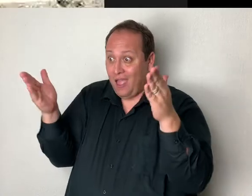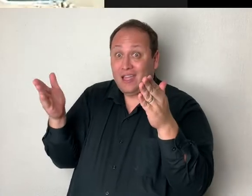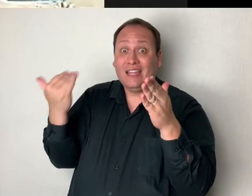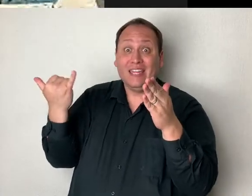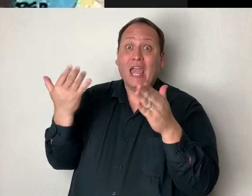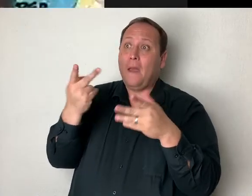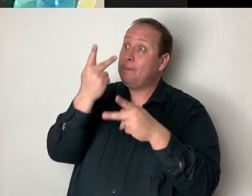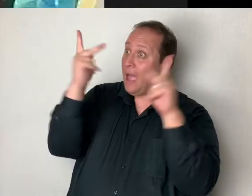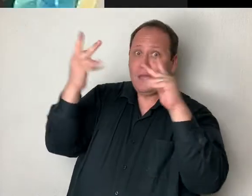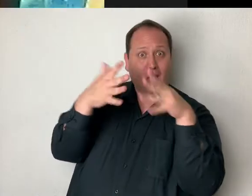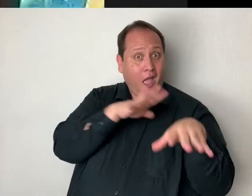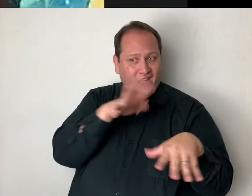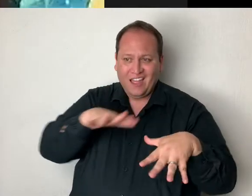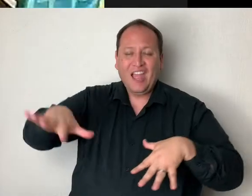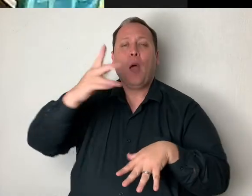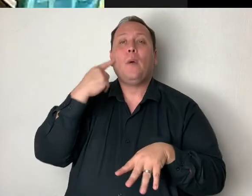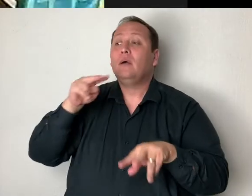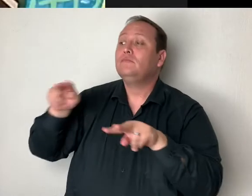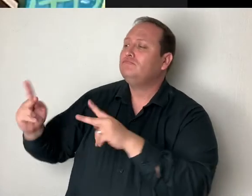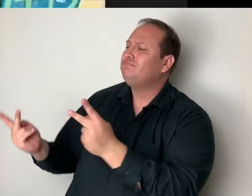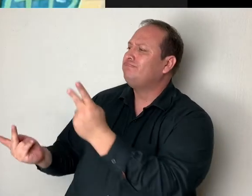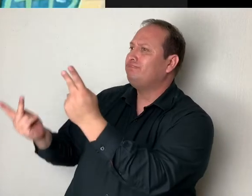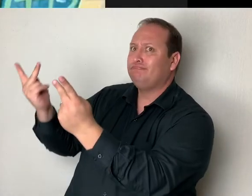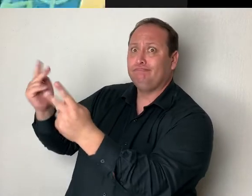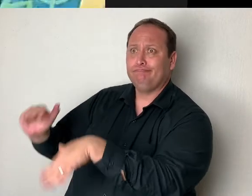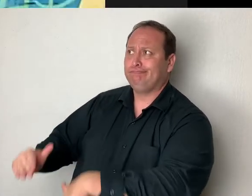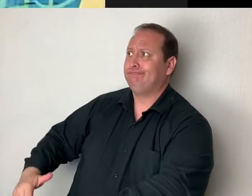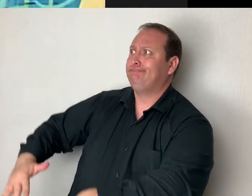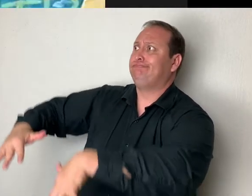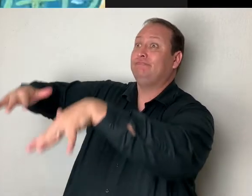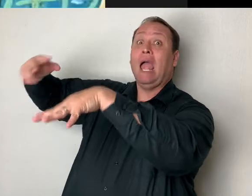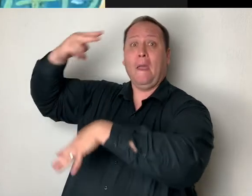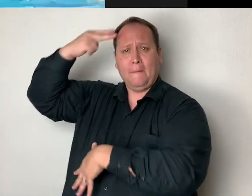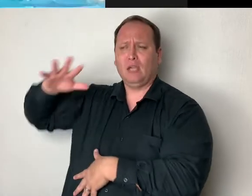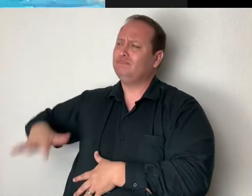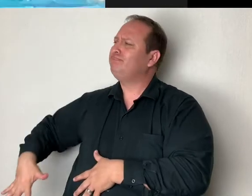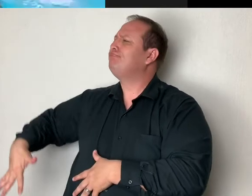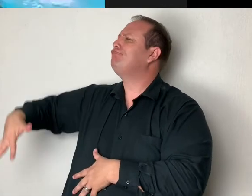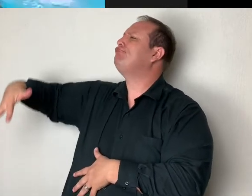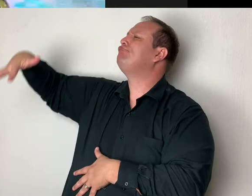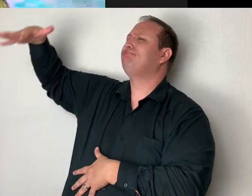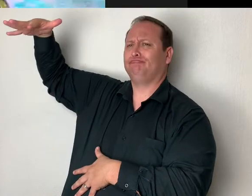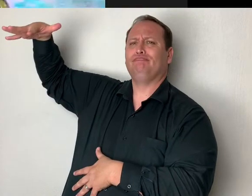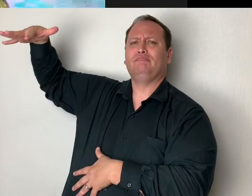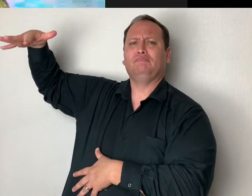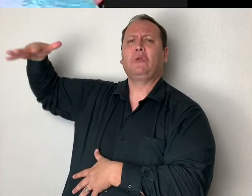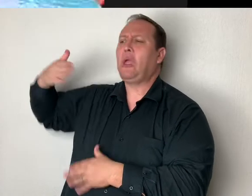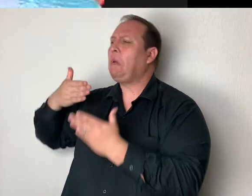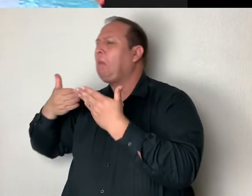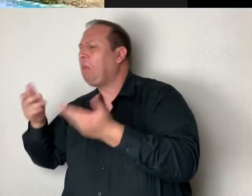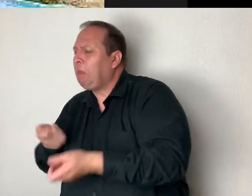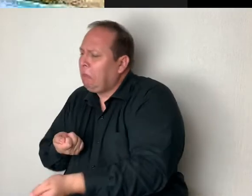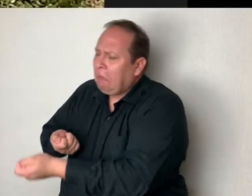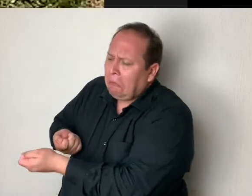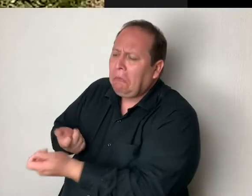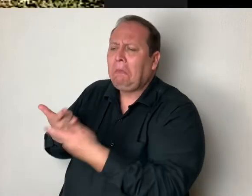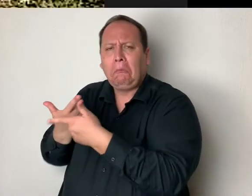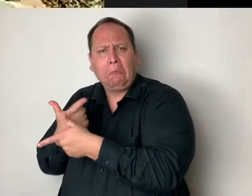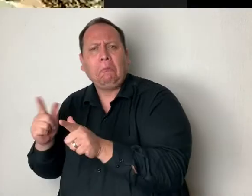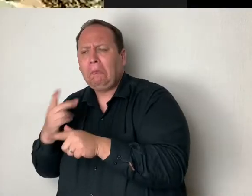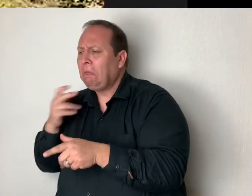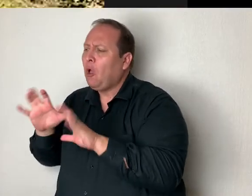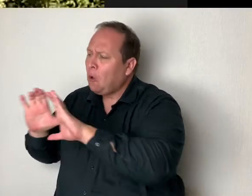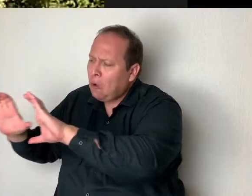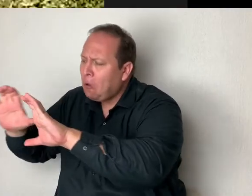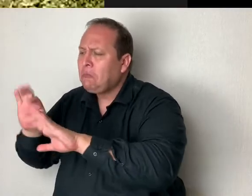las plantas están muy altas del lado mexicano, porque tenemos mucho acceso y tienen bastante cuidado. Del